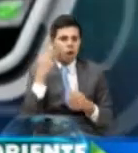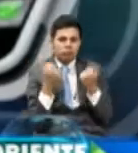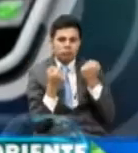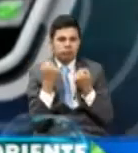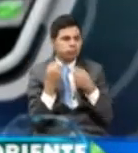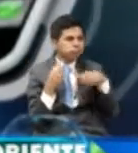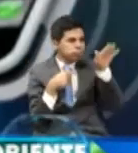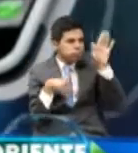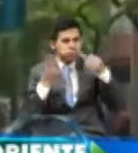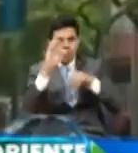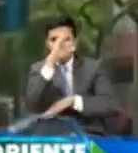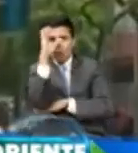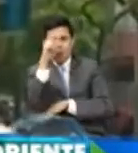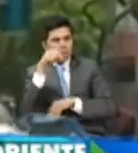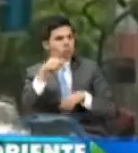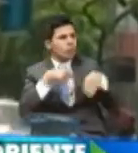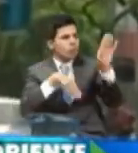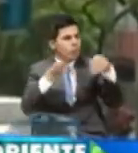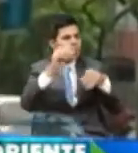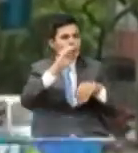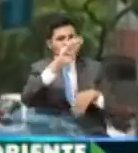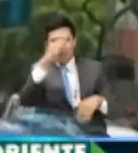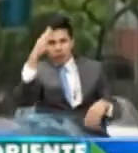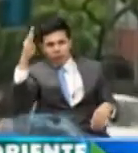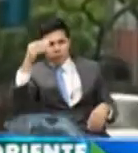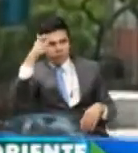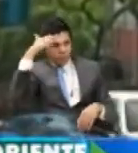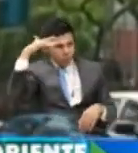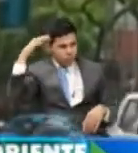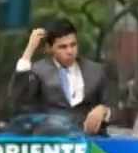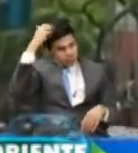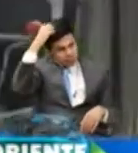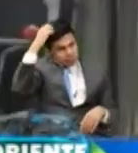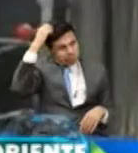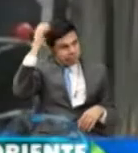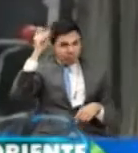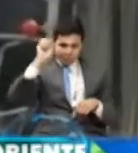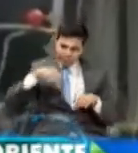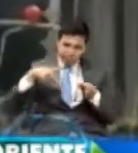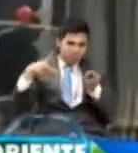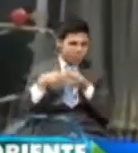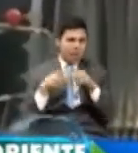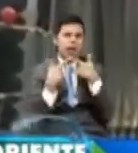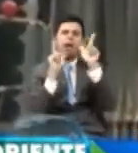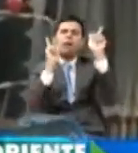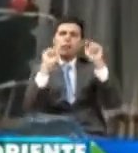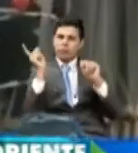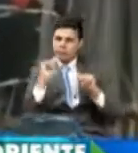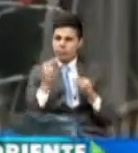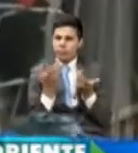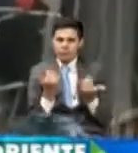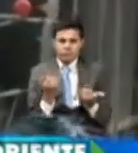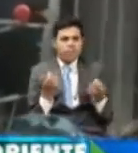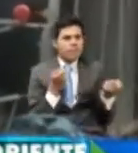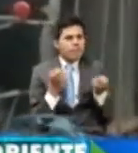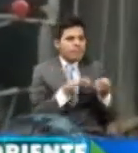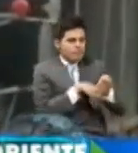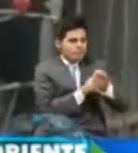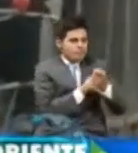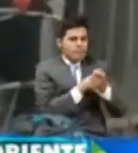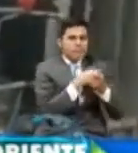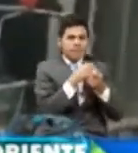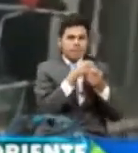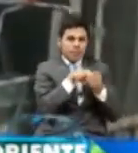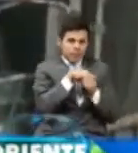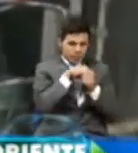por Colombia hacia el puerto de Barranquilla y Cartagena, no salen sino 50. Hay que cortar ese tránsito libre que creó el Ministerio de Transporte y el Ministerio de